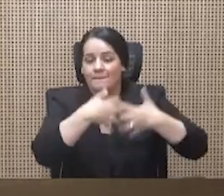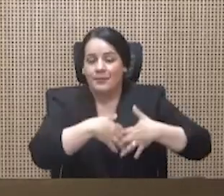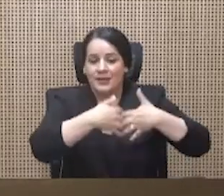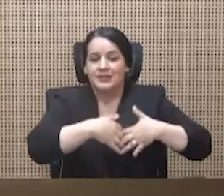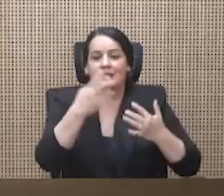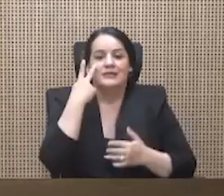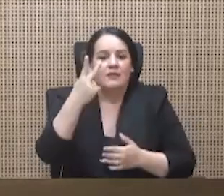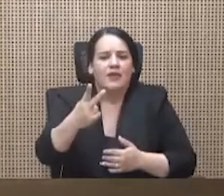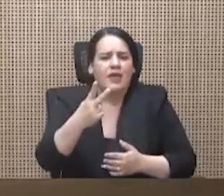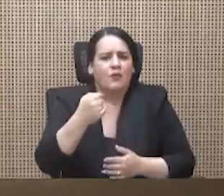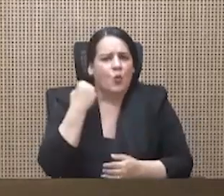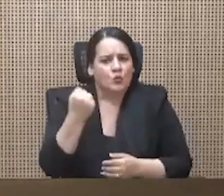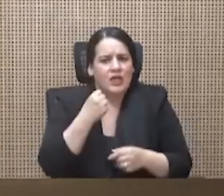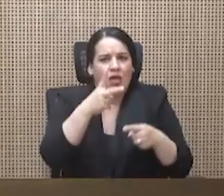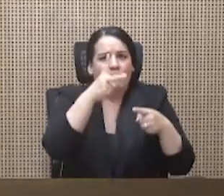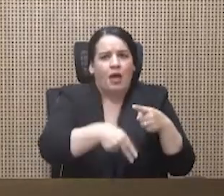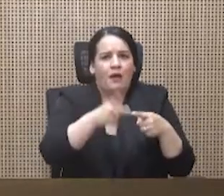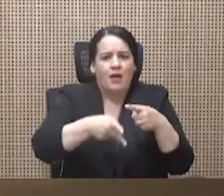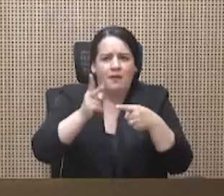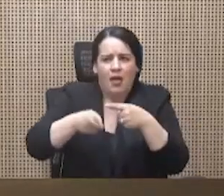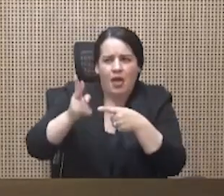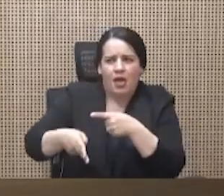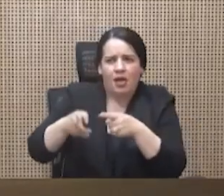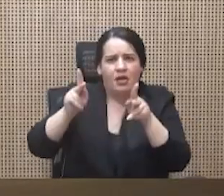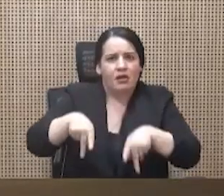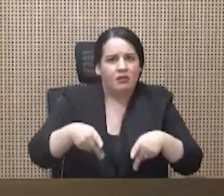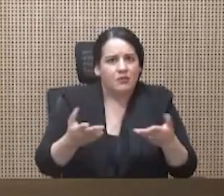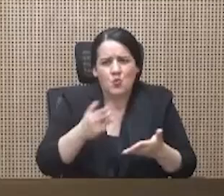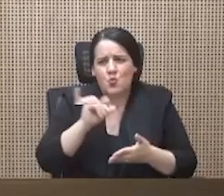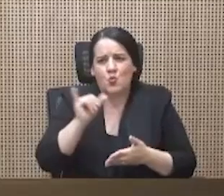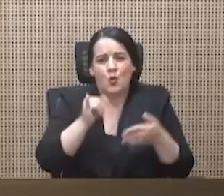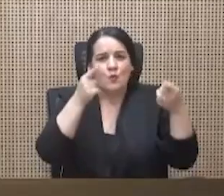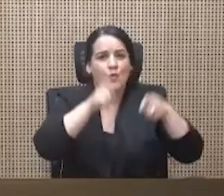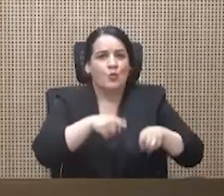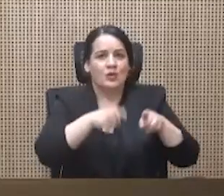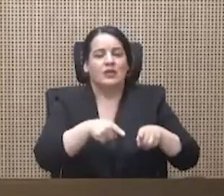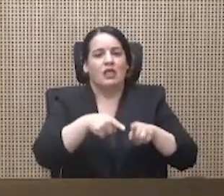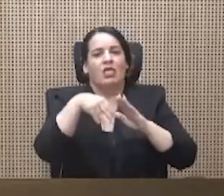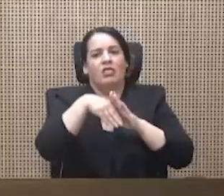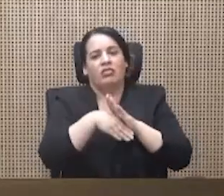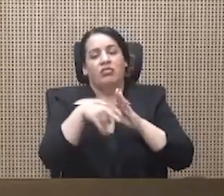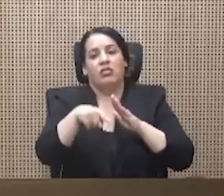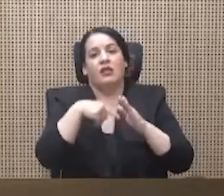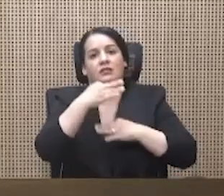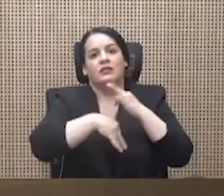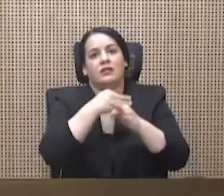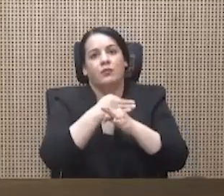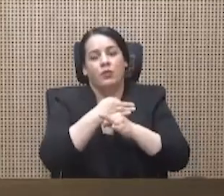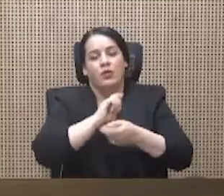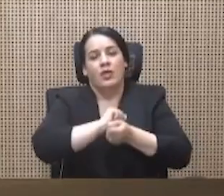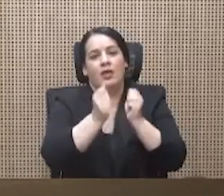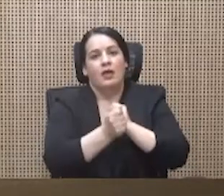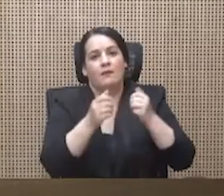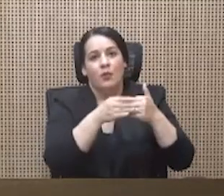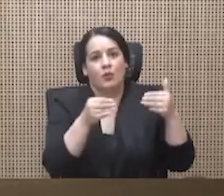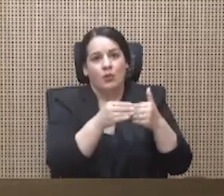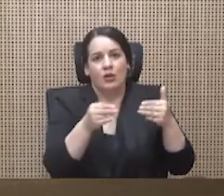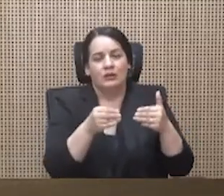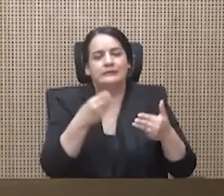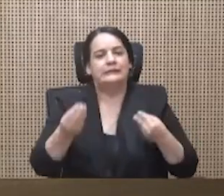forzada a despedir personal como consecuencia de la apreciación en el tipo de cambio, entonces